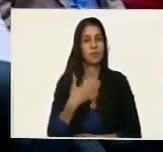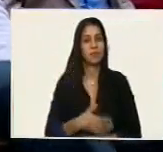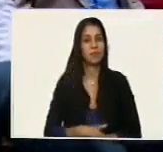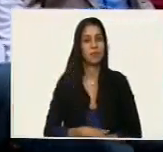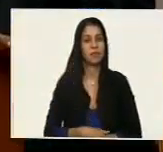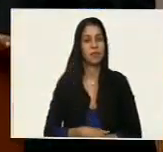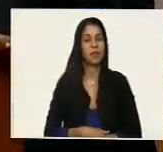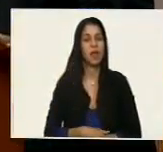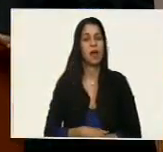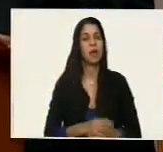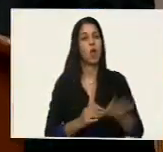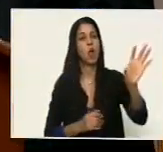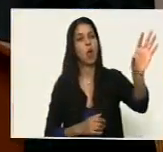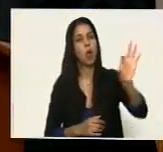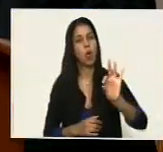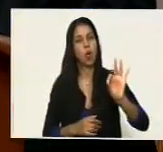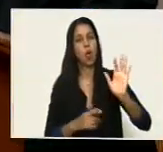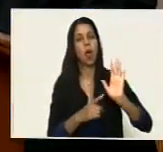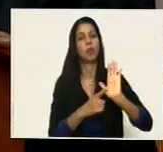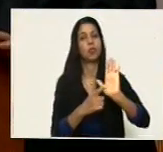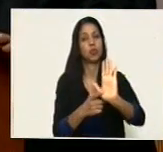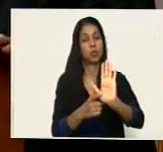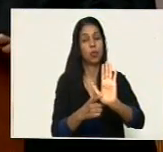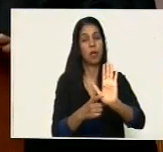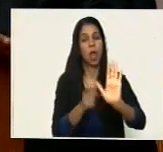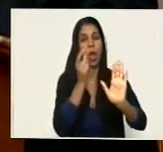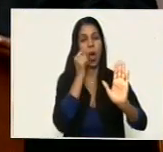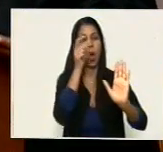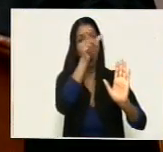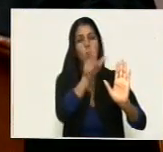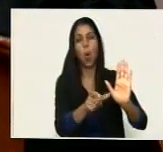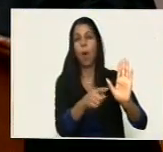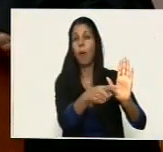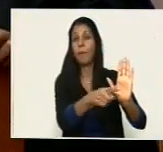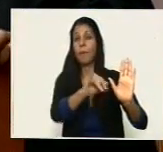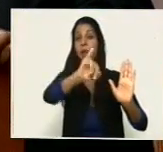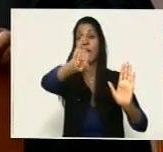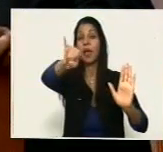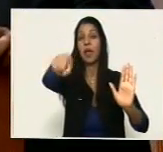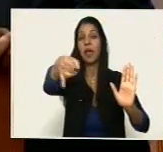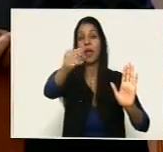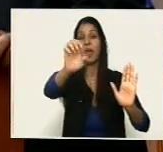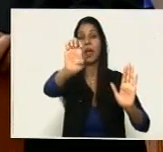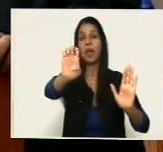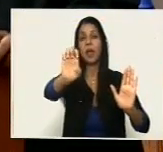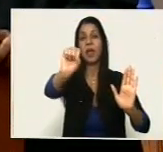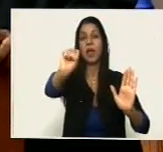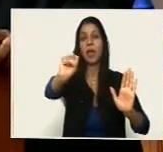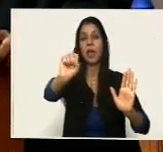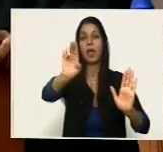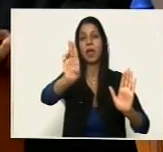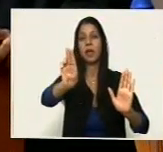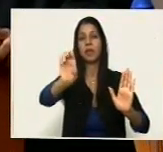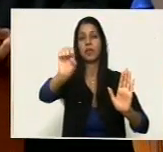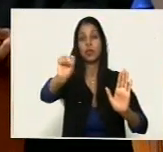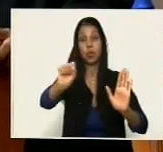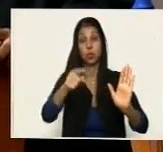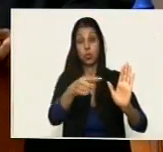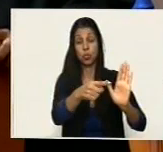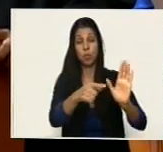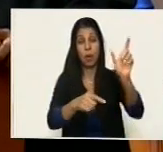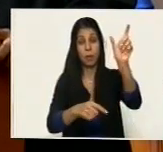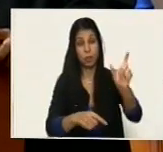en designar, en postular ante ustedes al compatriota constituyente Jesús Faría. Indudablemente que las funciones